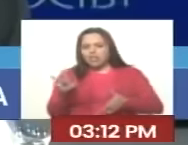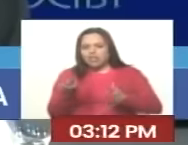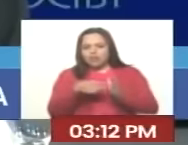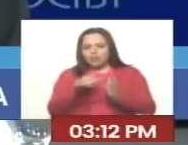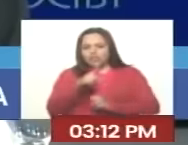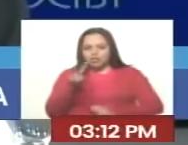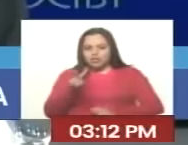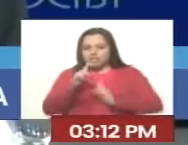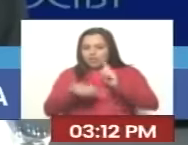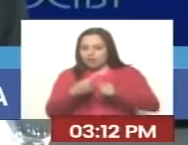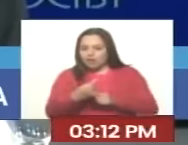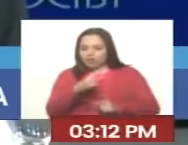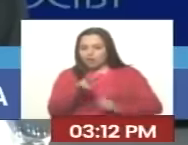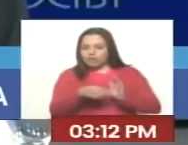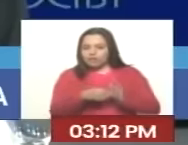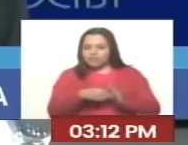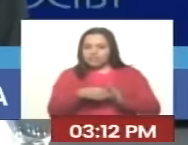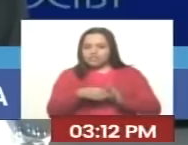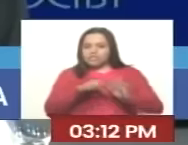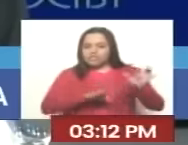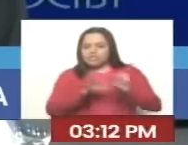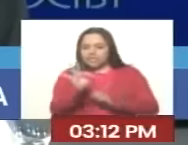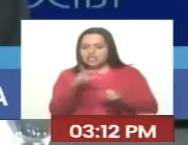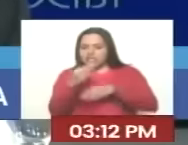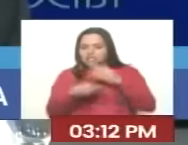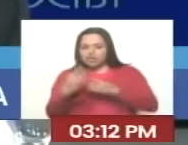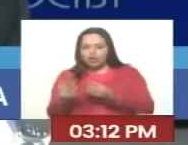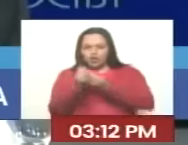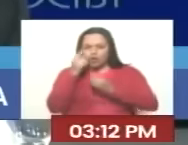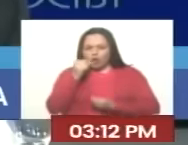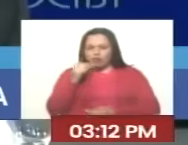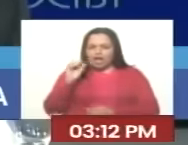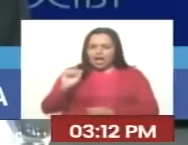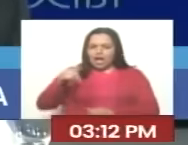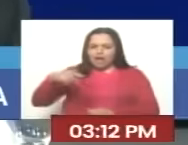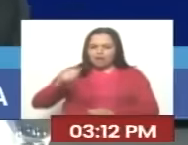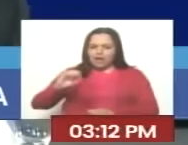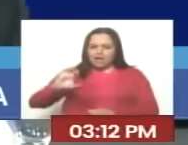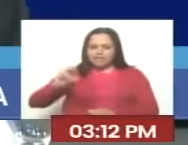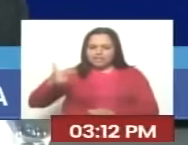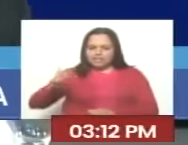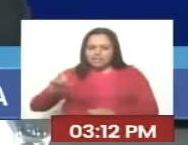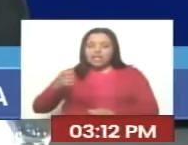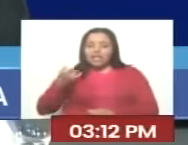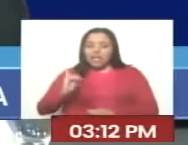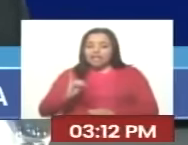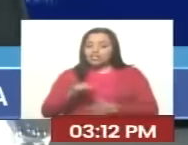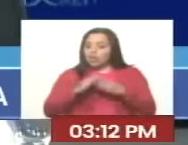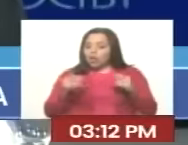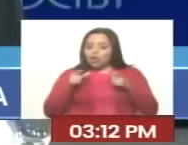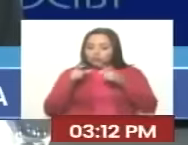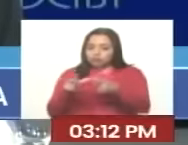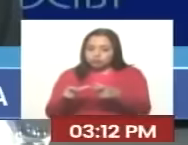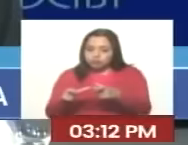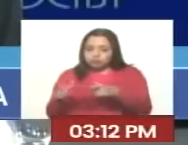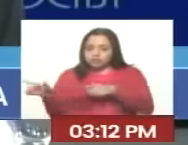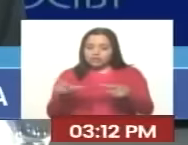Apache grabó un álbum. Y obviamente todo eso queda ya plasmado,